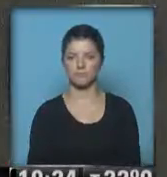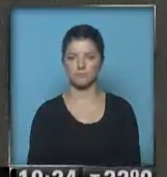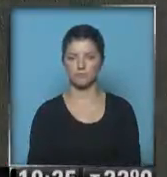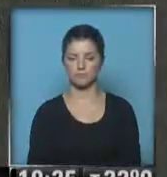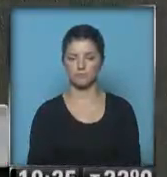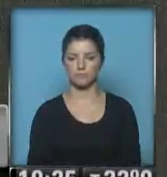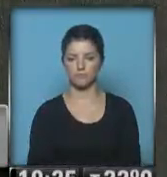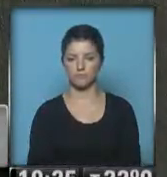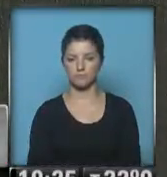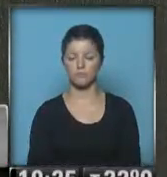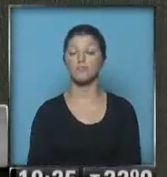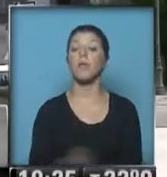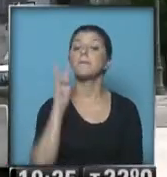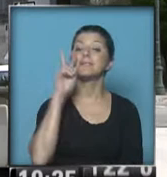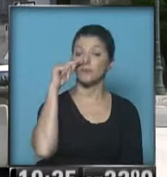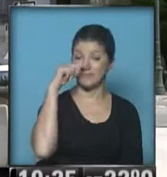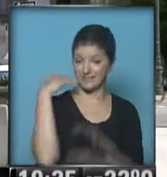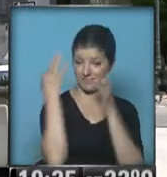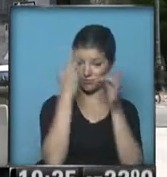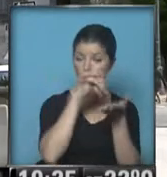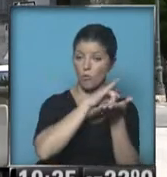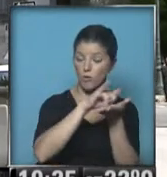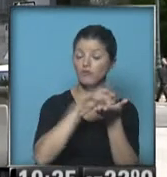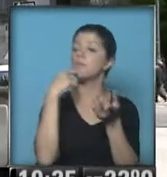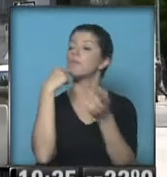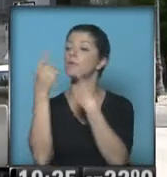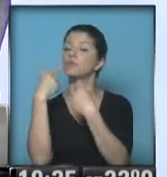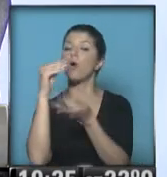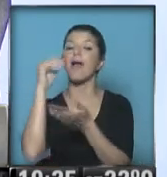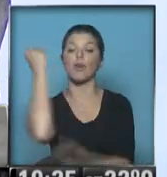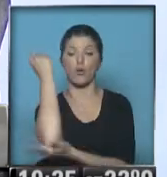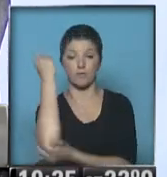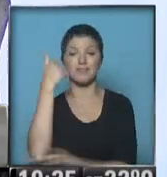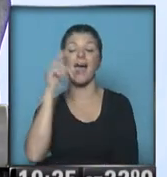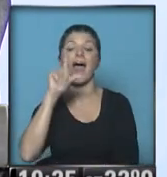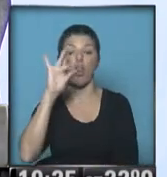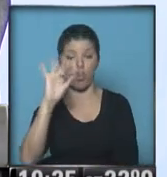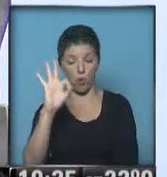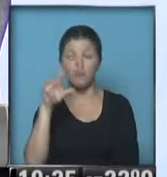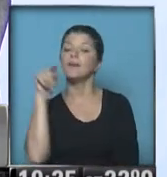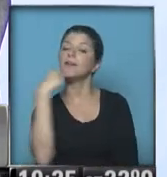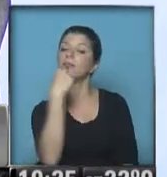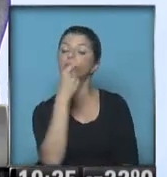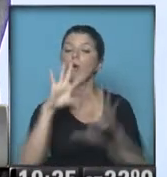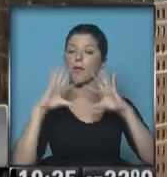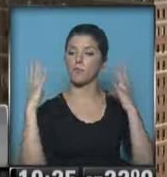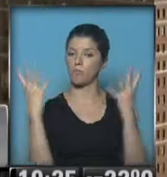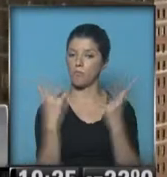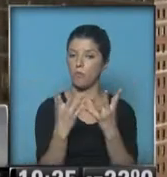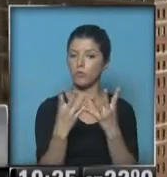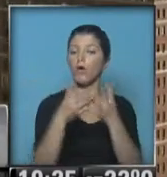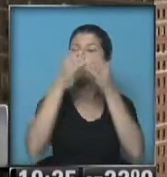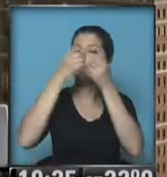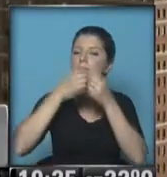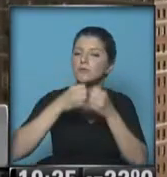position. Visión 7 en Nueva York consultó al economista Aldo Cagliari, quien dijo que el mundo está empezando a darle